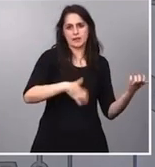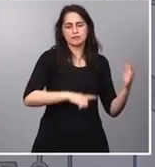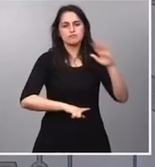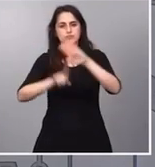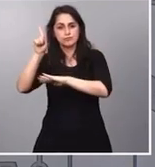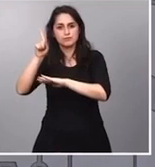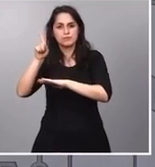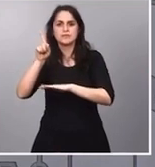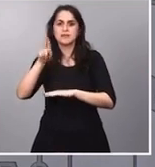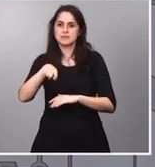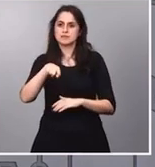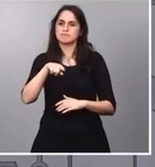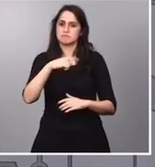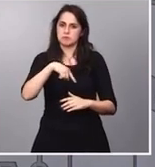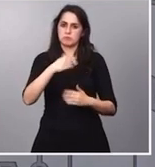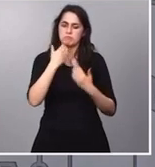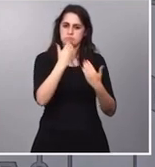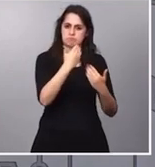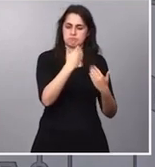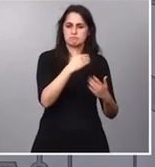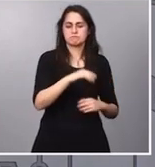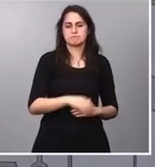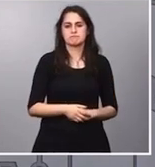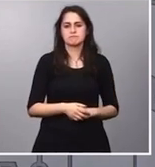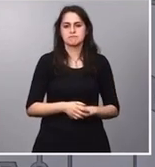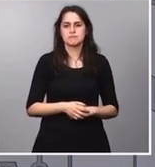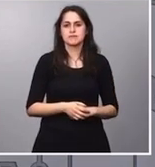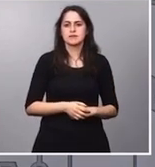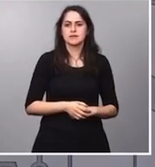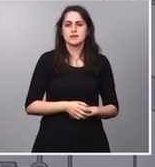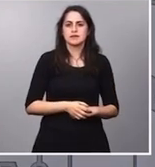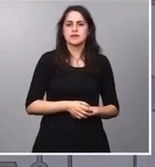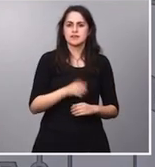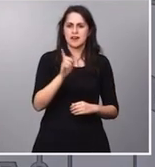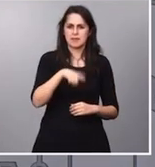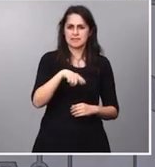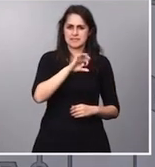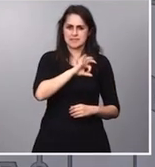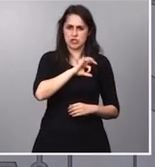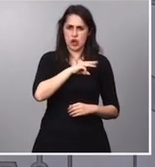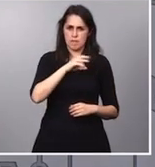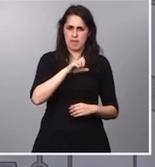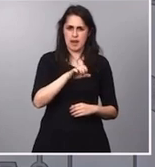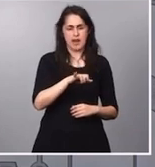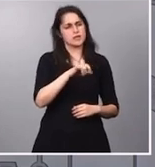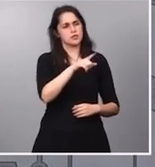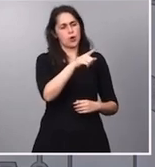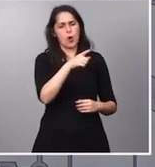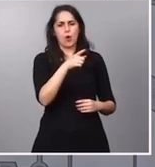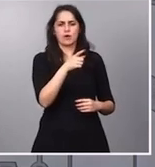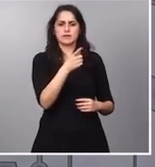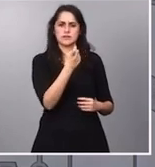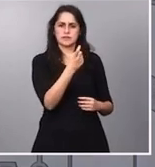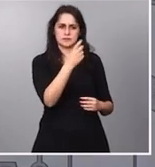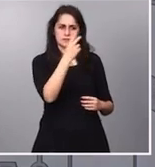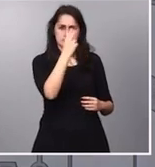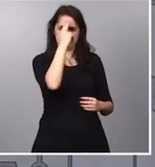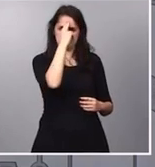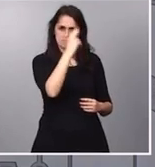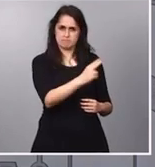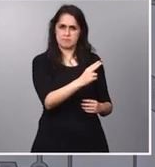mejores sentimientos al Señor milei le exigimos el respeto a las formas que se deben entre